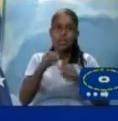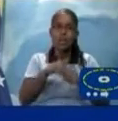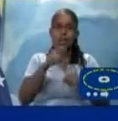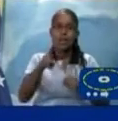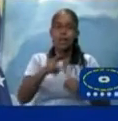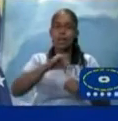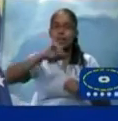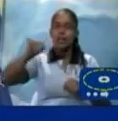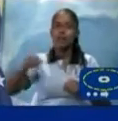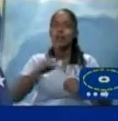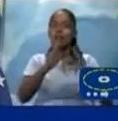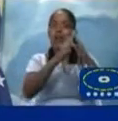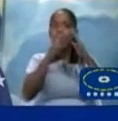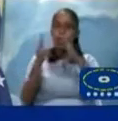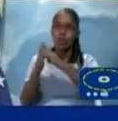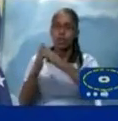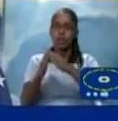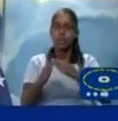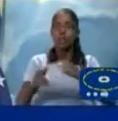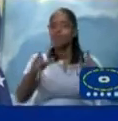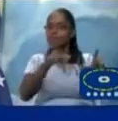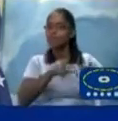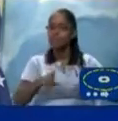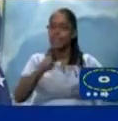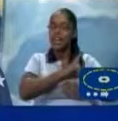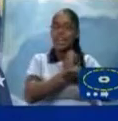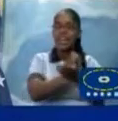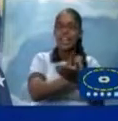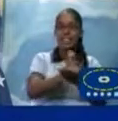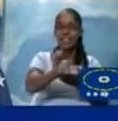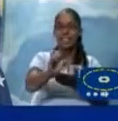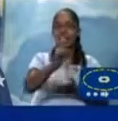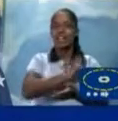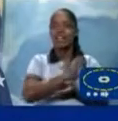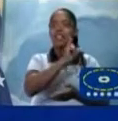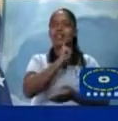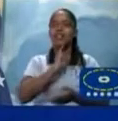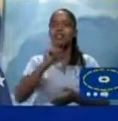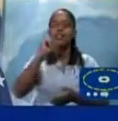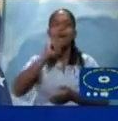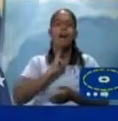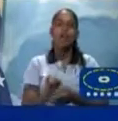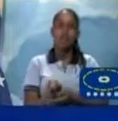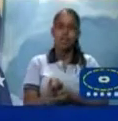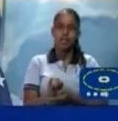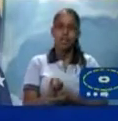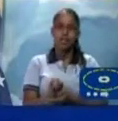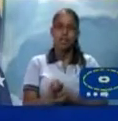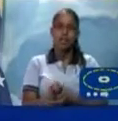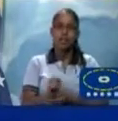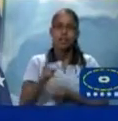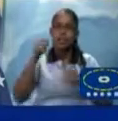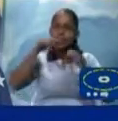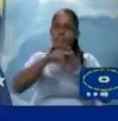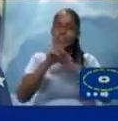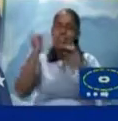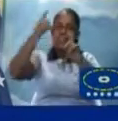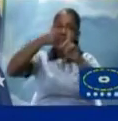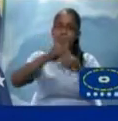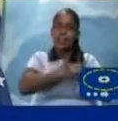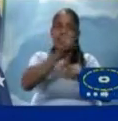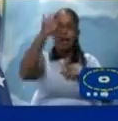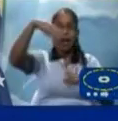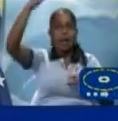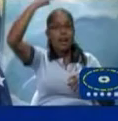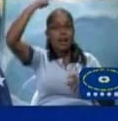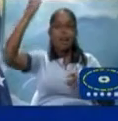en Jerusalén, la capital eterna e indivisible de Israel. Desde que el